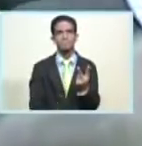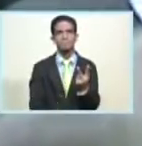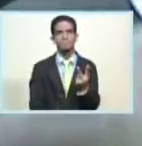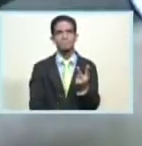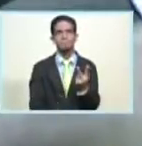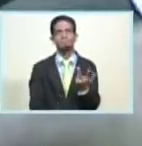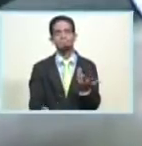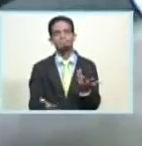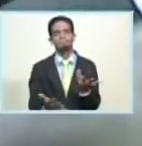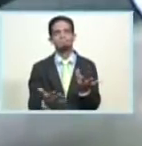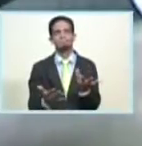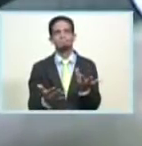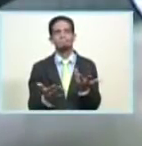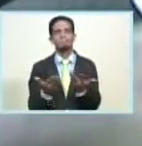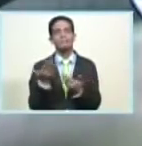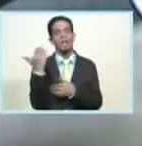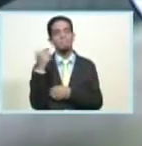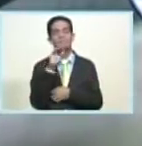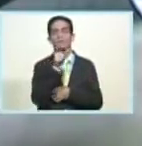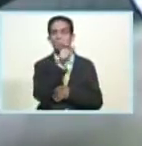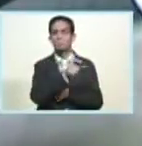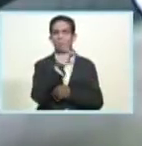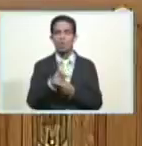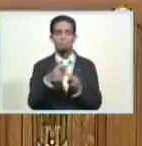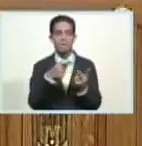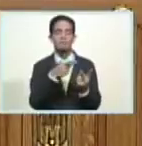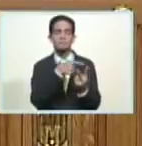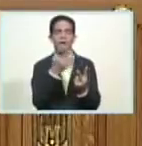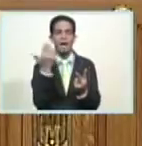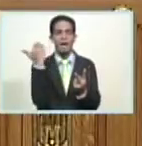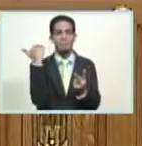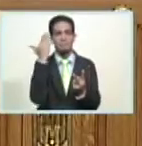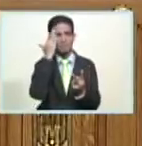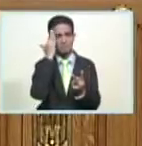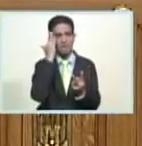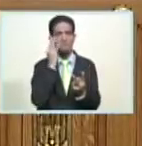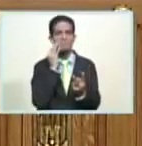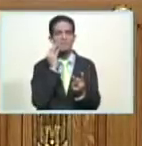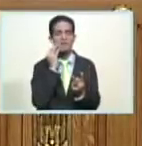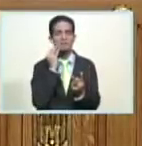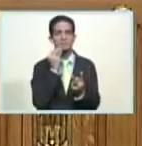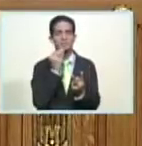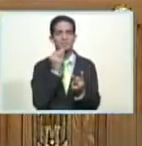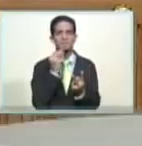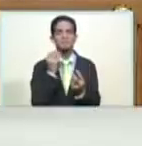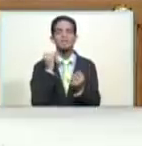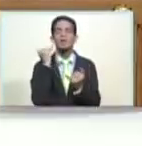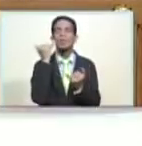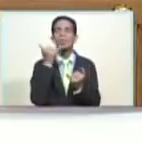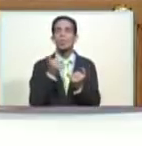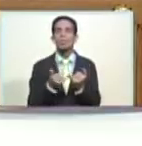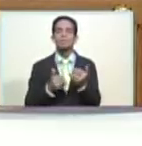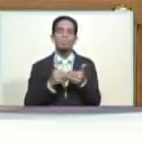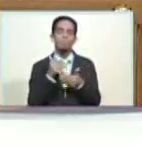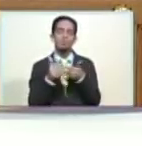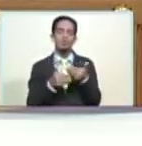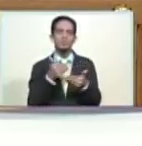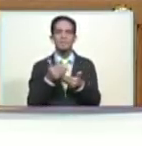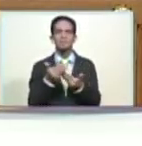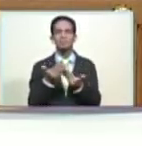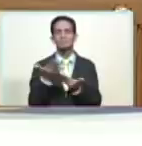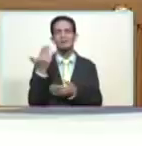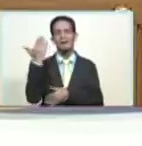¿cómo se podría llamar?, beneficiarios, protagonistas del último proceso de pacificación en la Cuarta